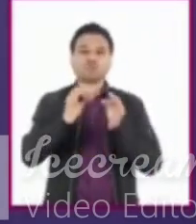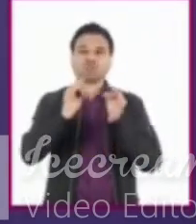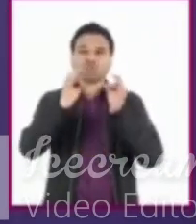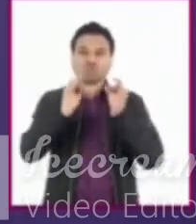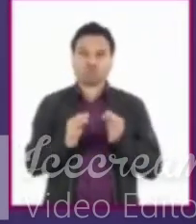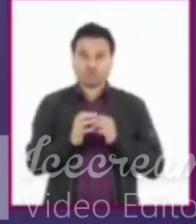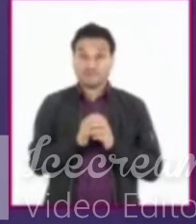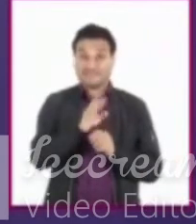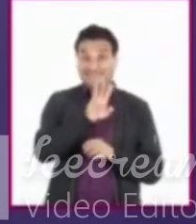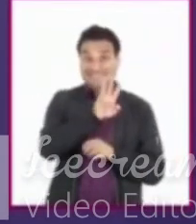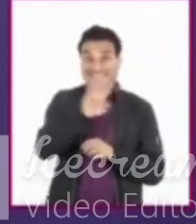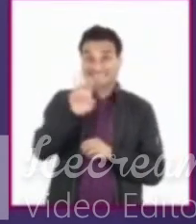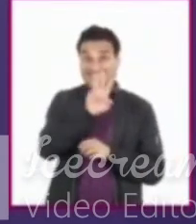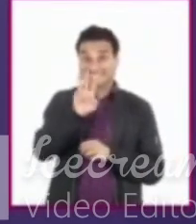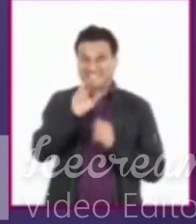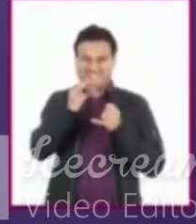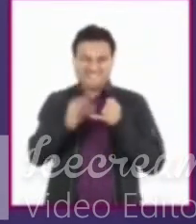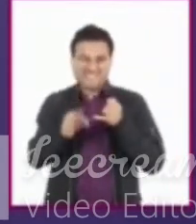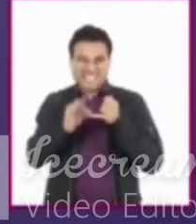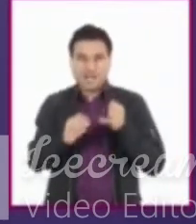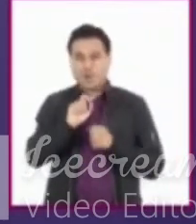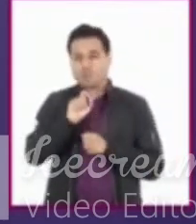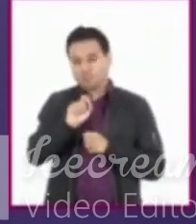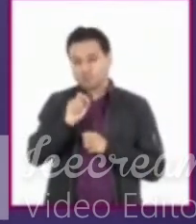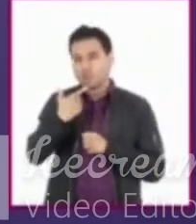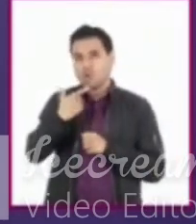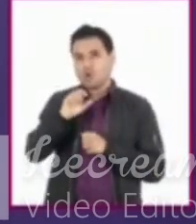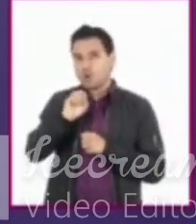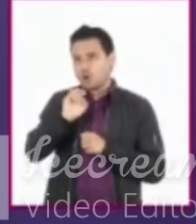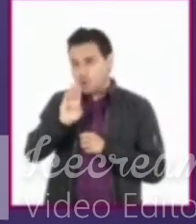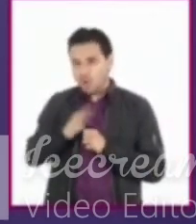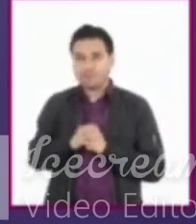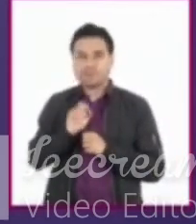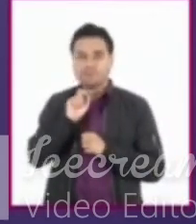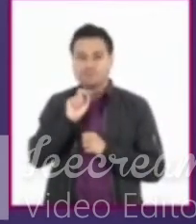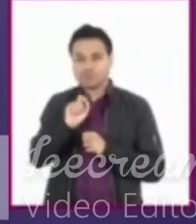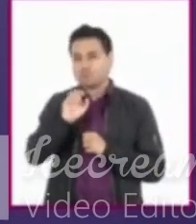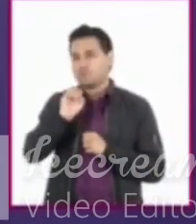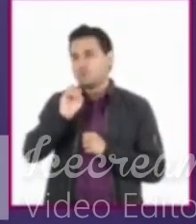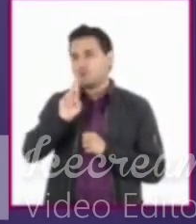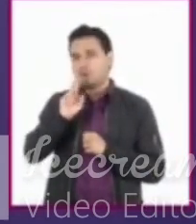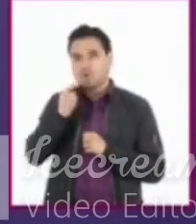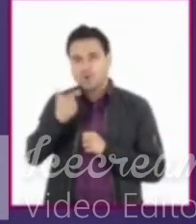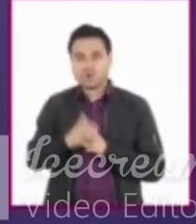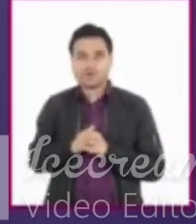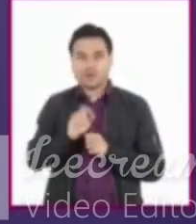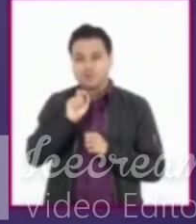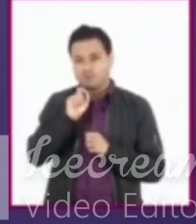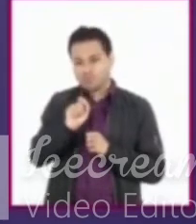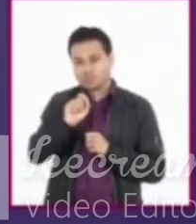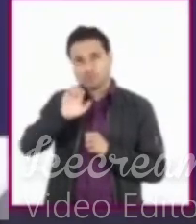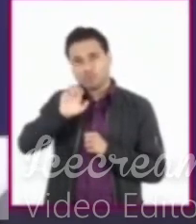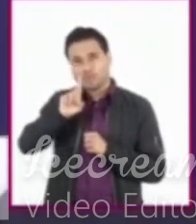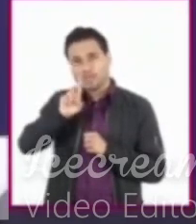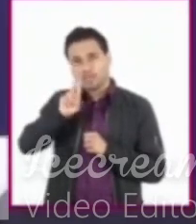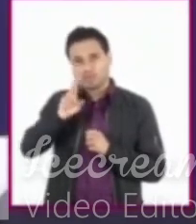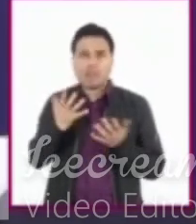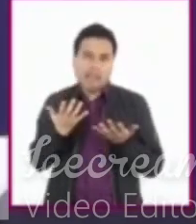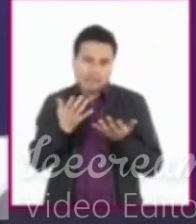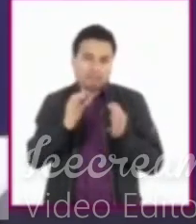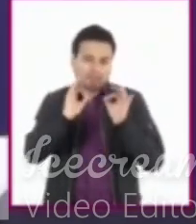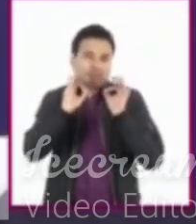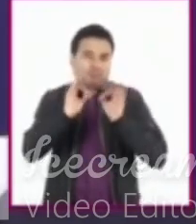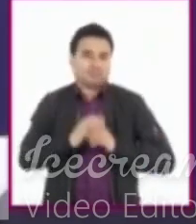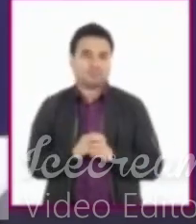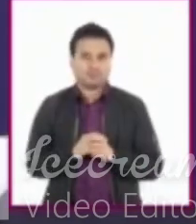páginas cuya terminación sea .gov, .org y obviamente .edu. ¿A qué me refiero